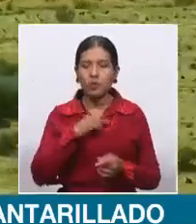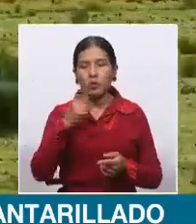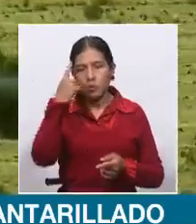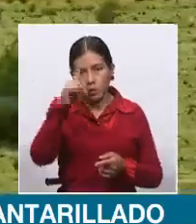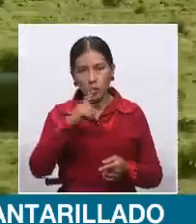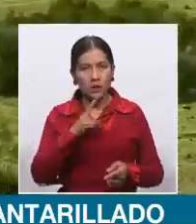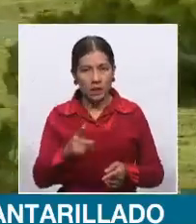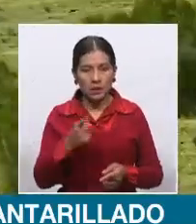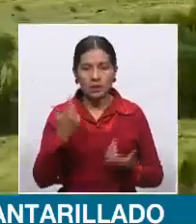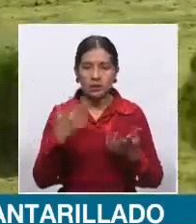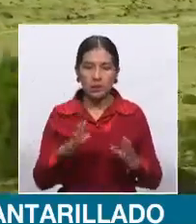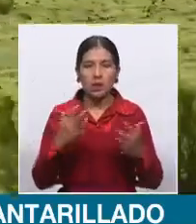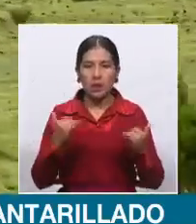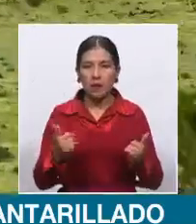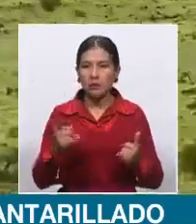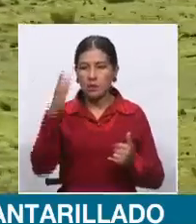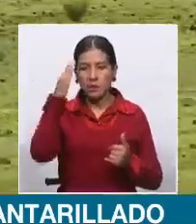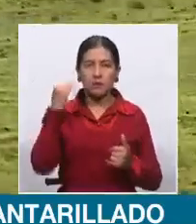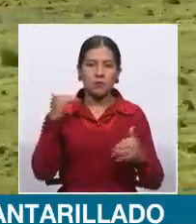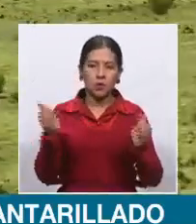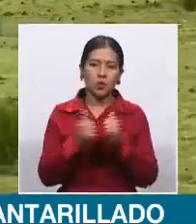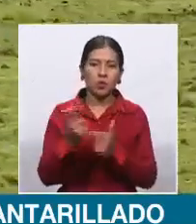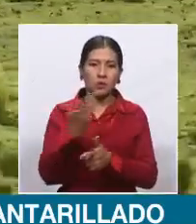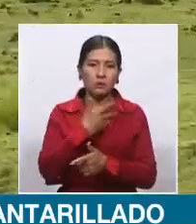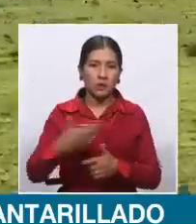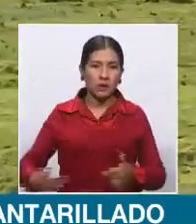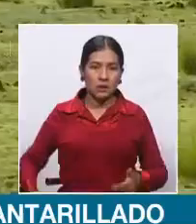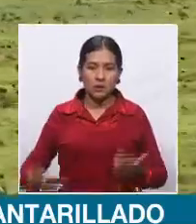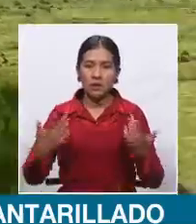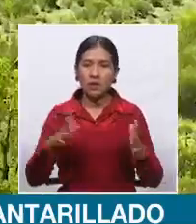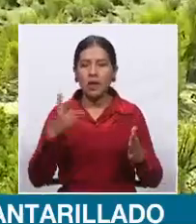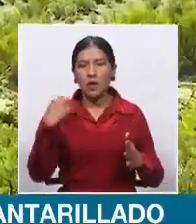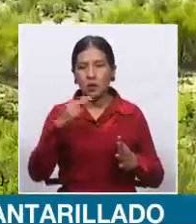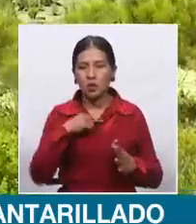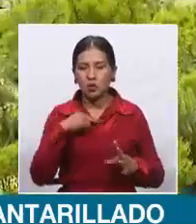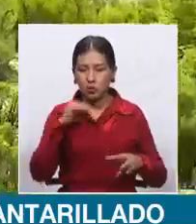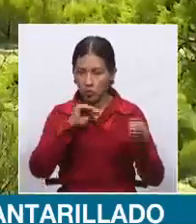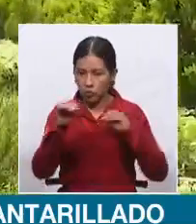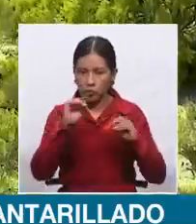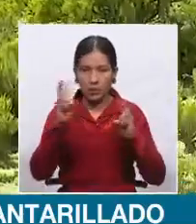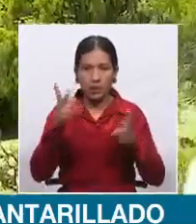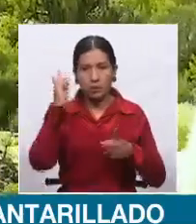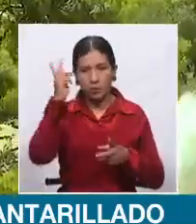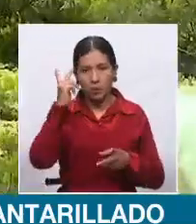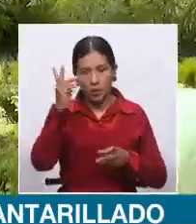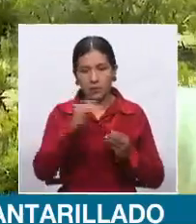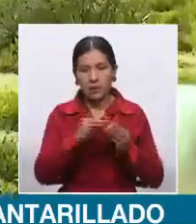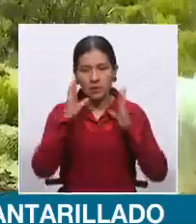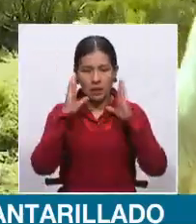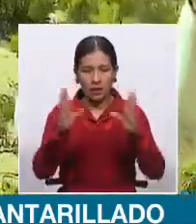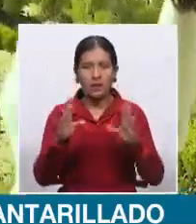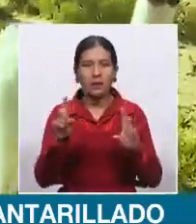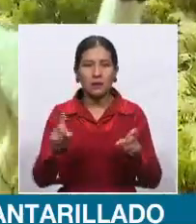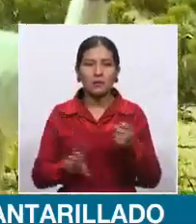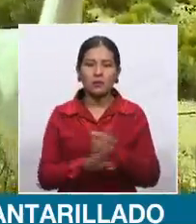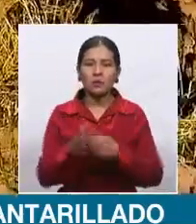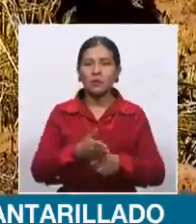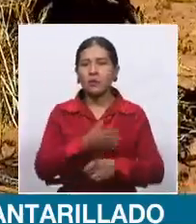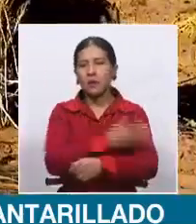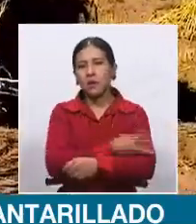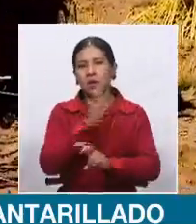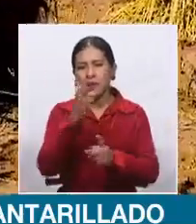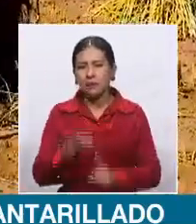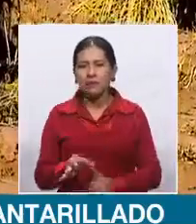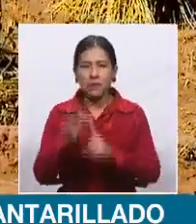nosotros, a la cabeza de nuestro presidente, estamos definiendo políticas para atender y mitigar, ¿no? Principalmente